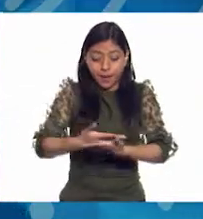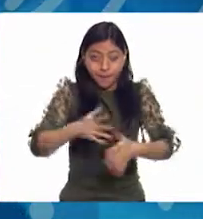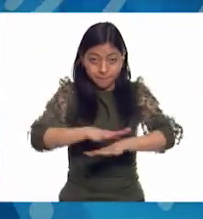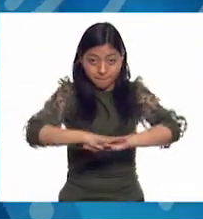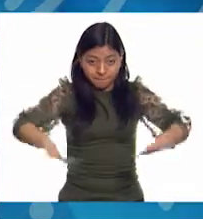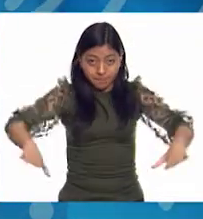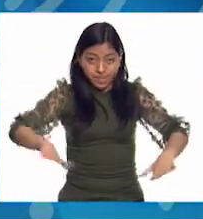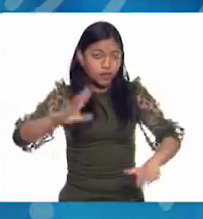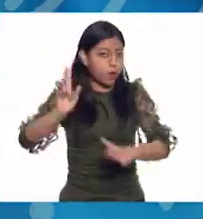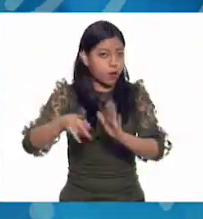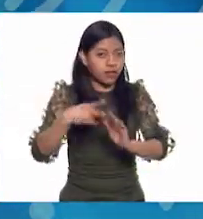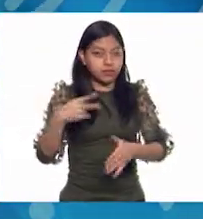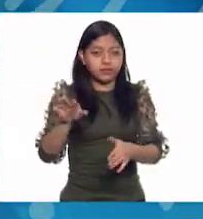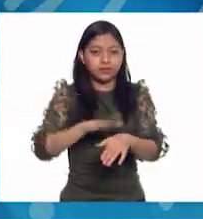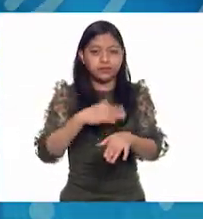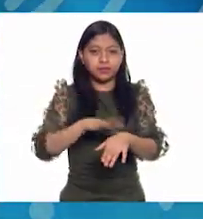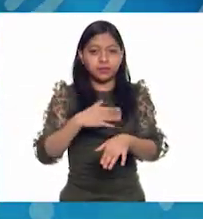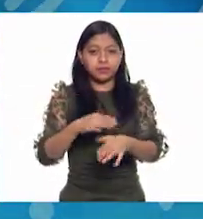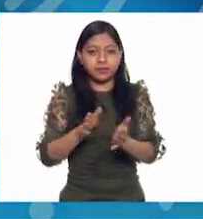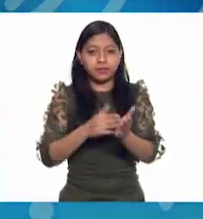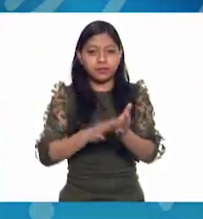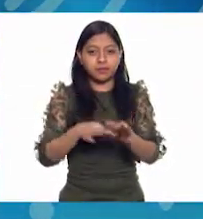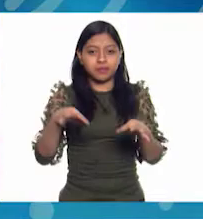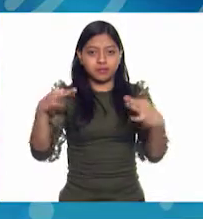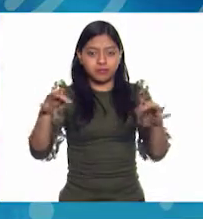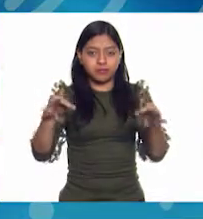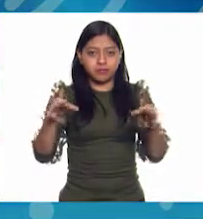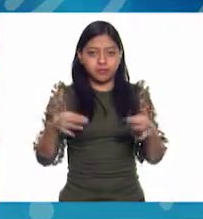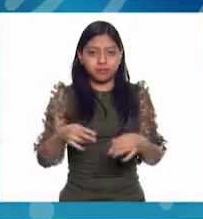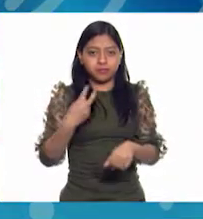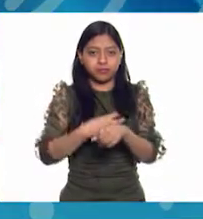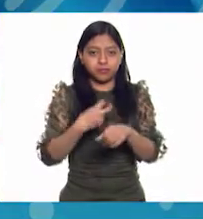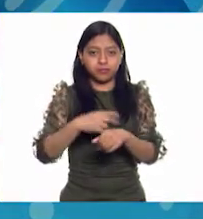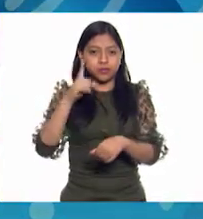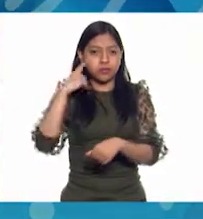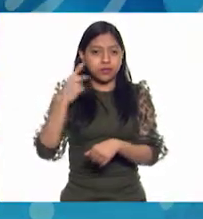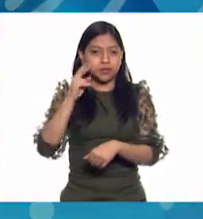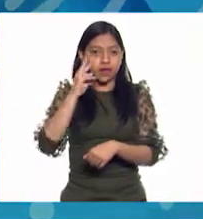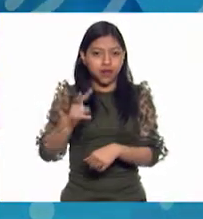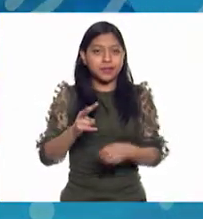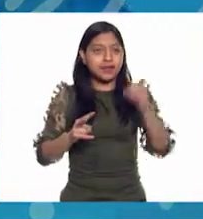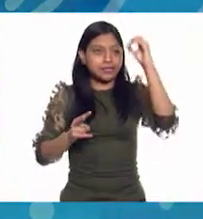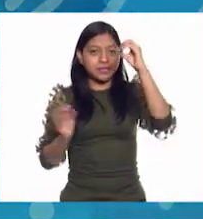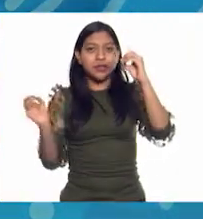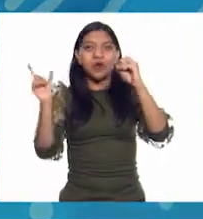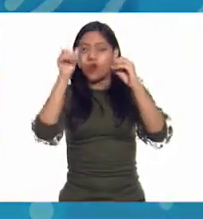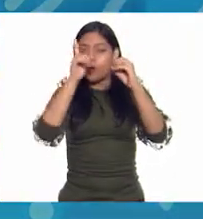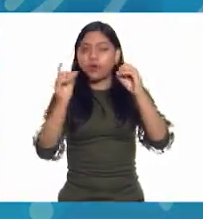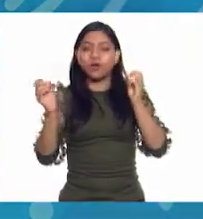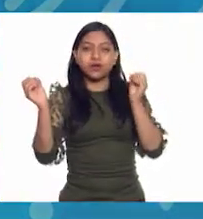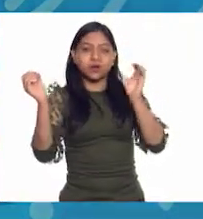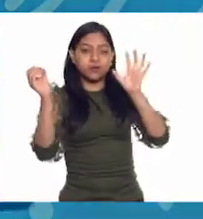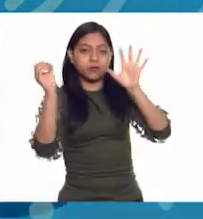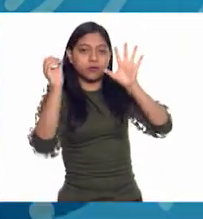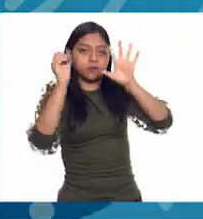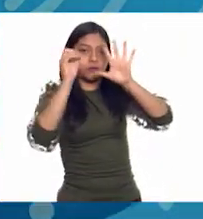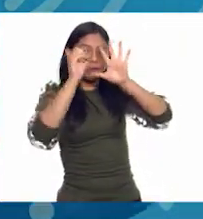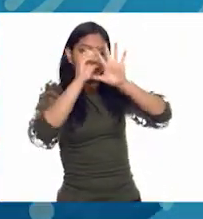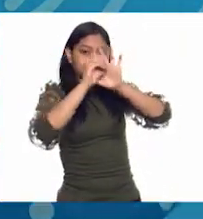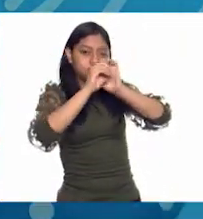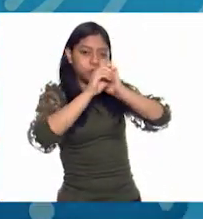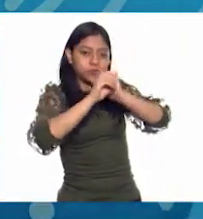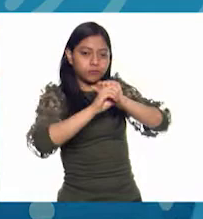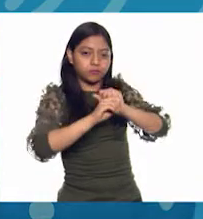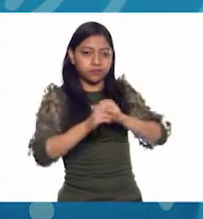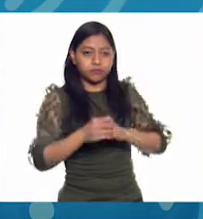Y entonces pueden tratar de buscar esa reflexión para que vean ese círculo perfecto que el sol debe formar en la cartulina que está